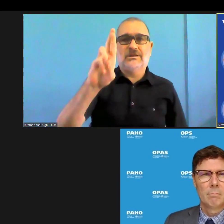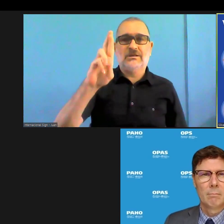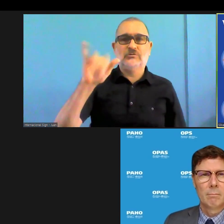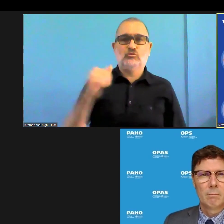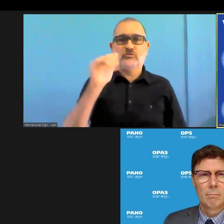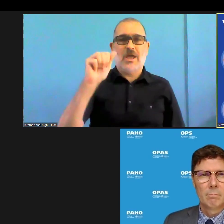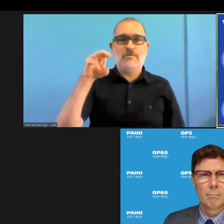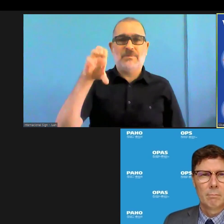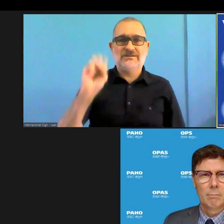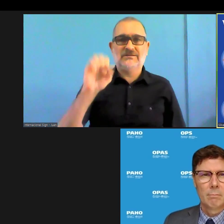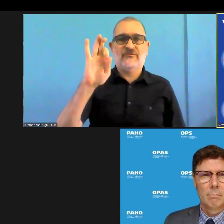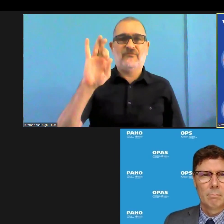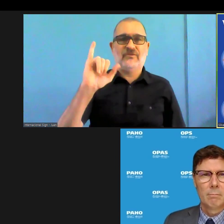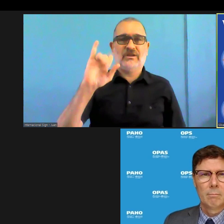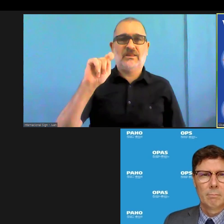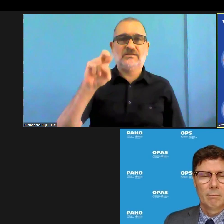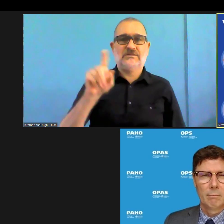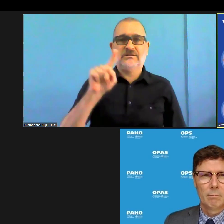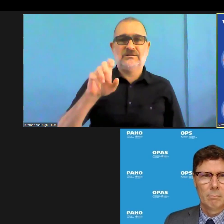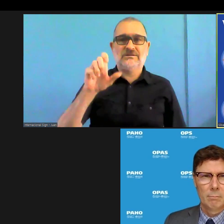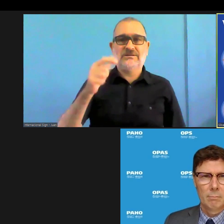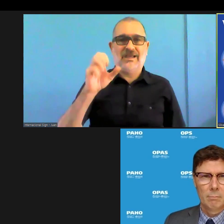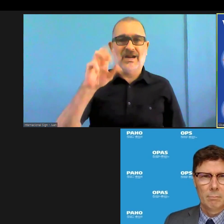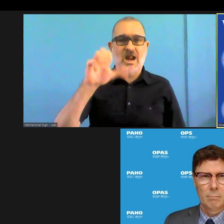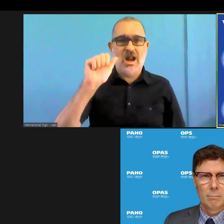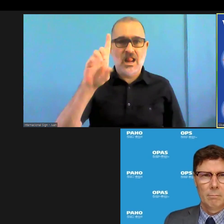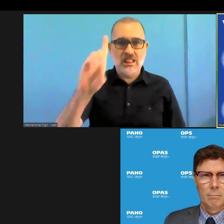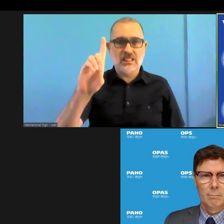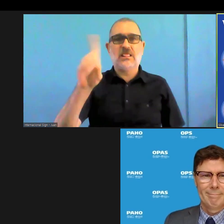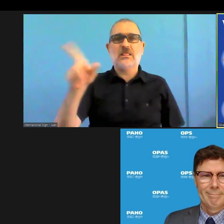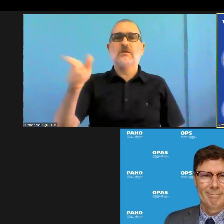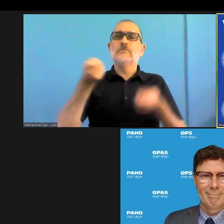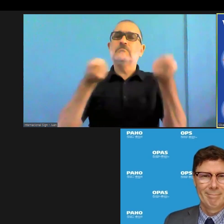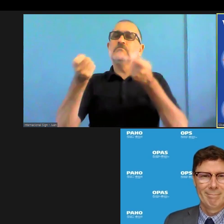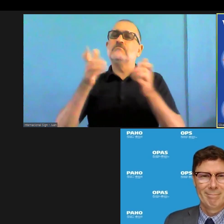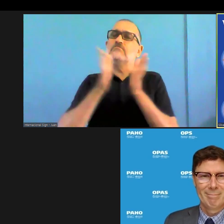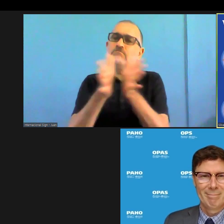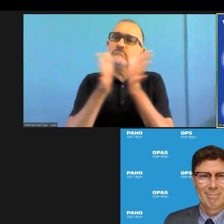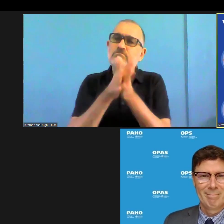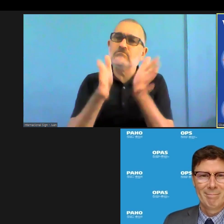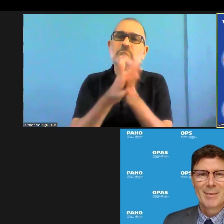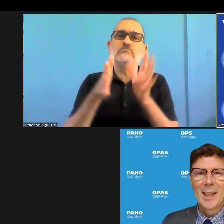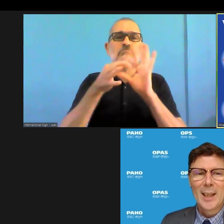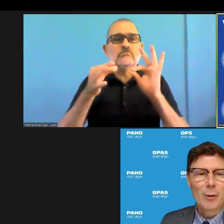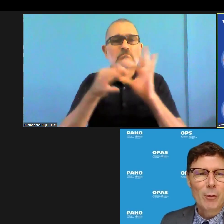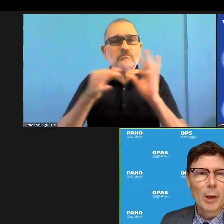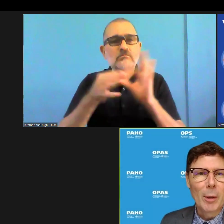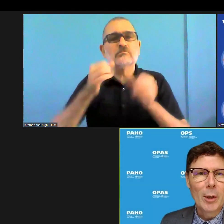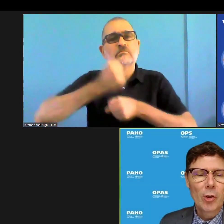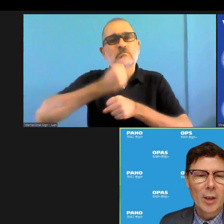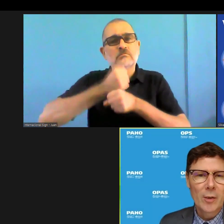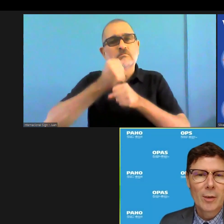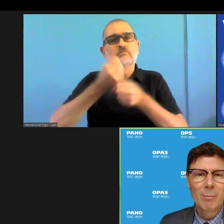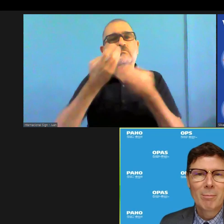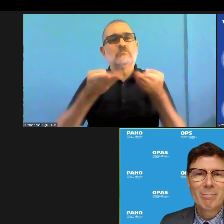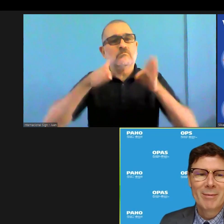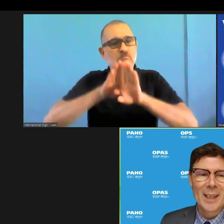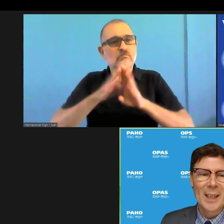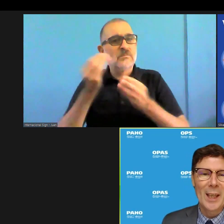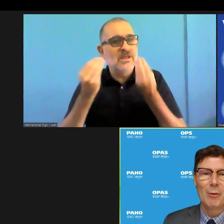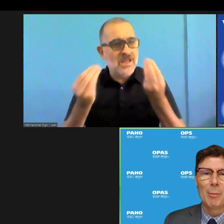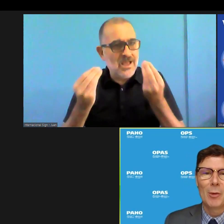trabajando estrechamente con los Estados miembros para mejorar los sistemas y servicios de salud. Le doy la palabra entonces a usted, James.